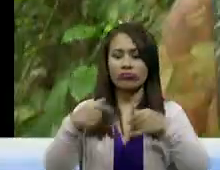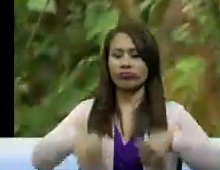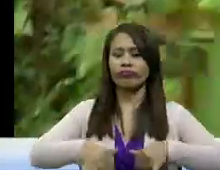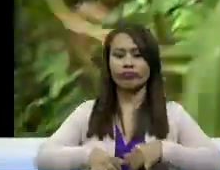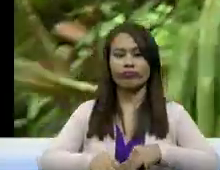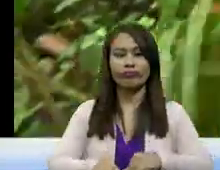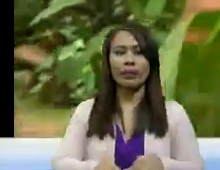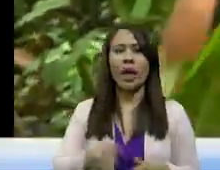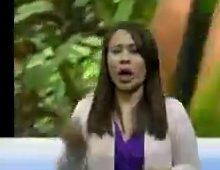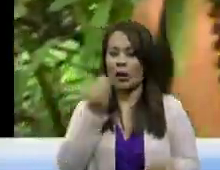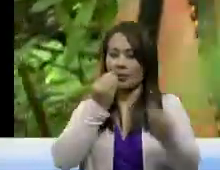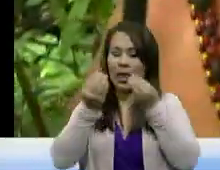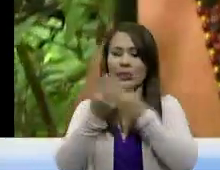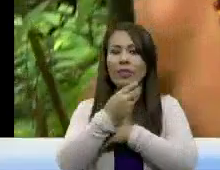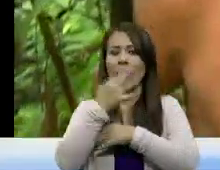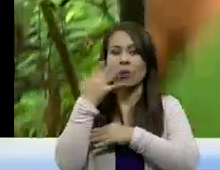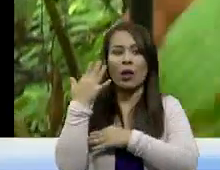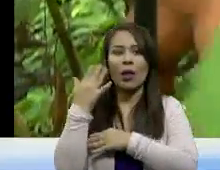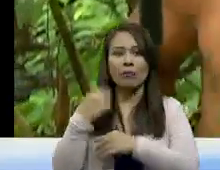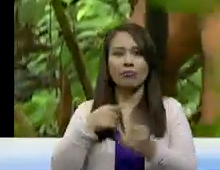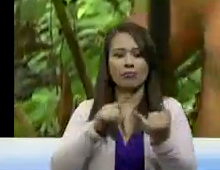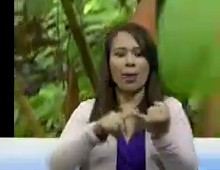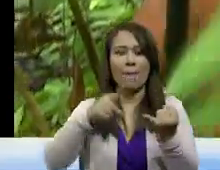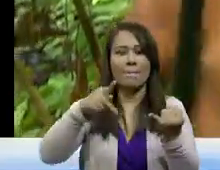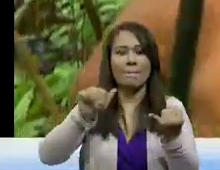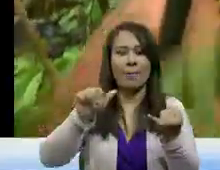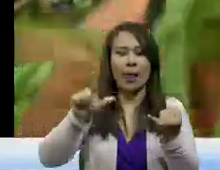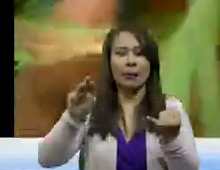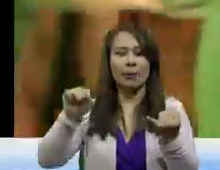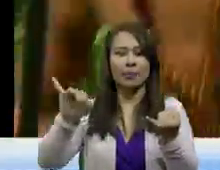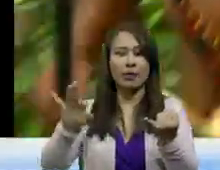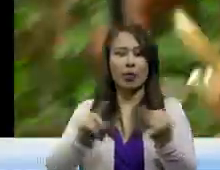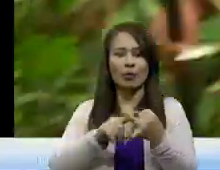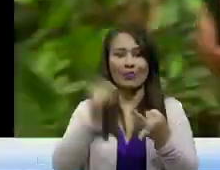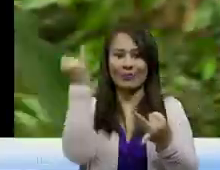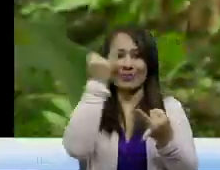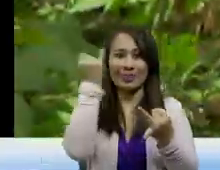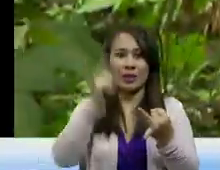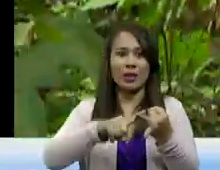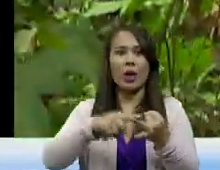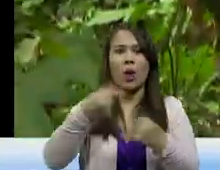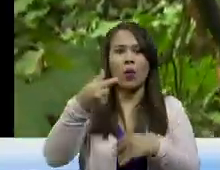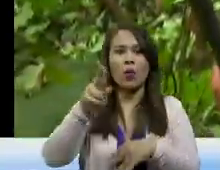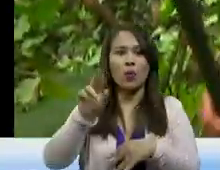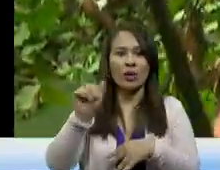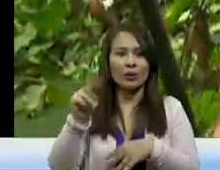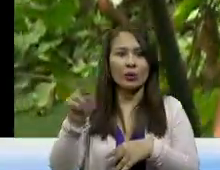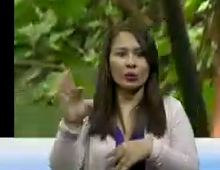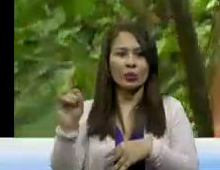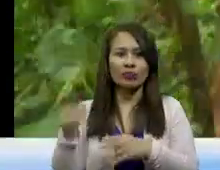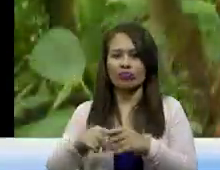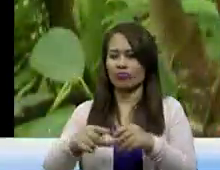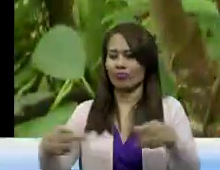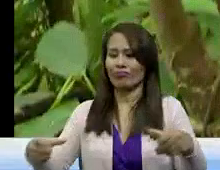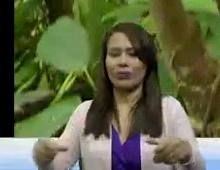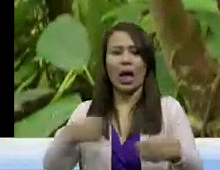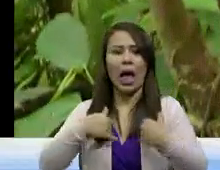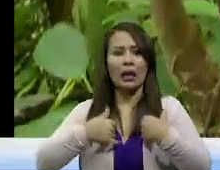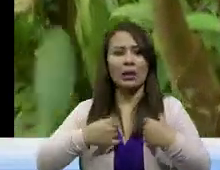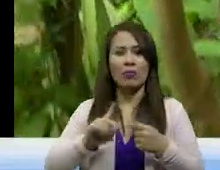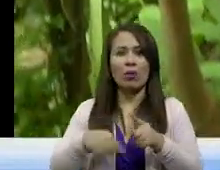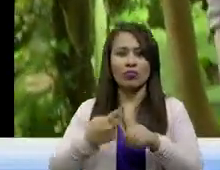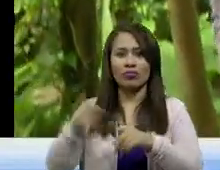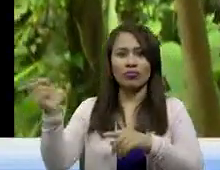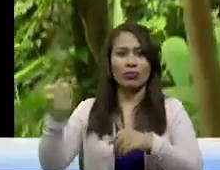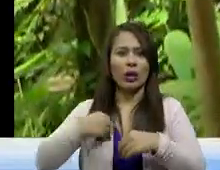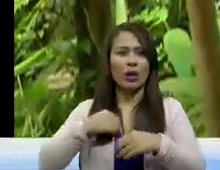lo que es natural, el palmito, el animal silvestre, como la guatusa, el puerco jabalí de la montaña,